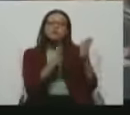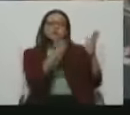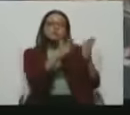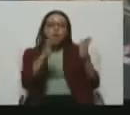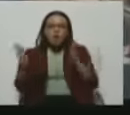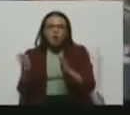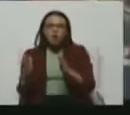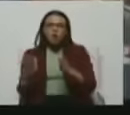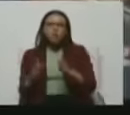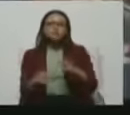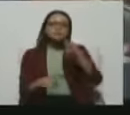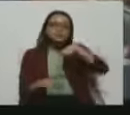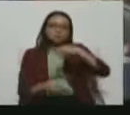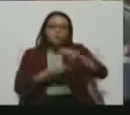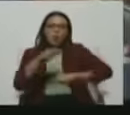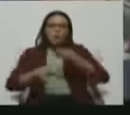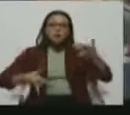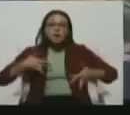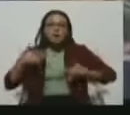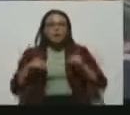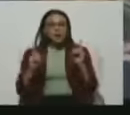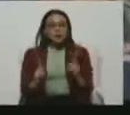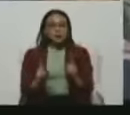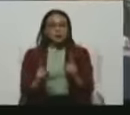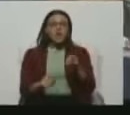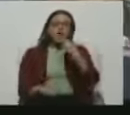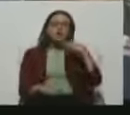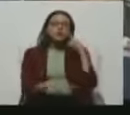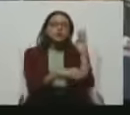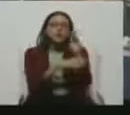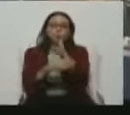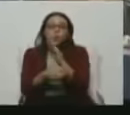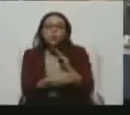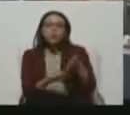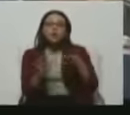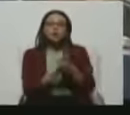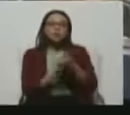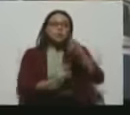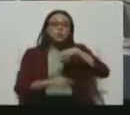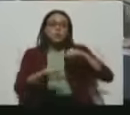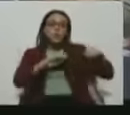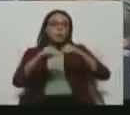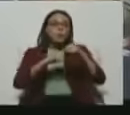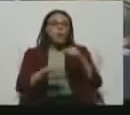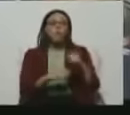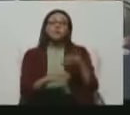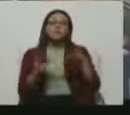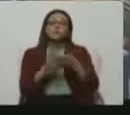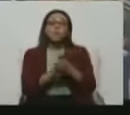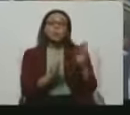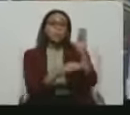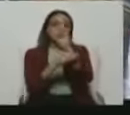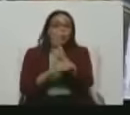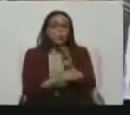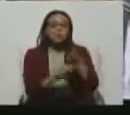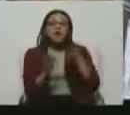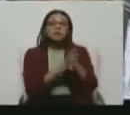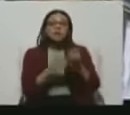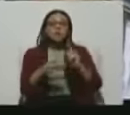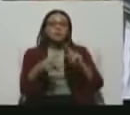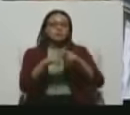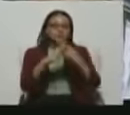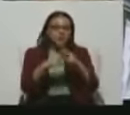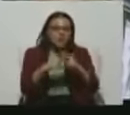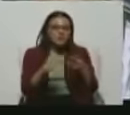proceso. Además, velará por la custodia, el traslado y el resguardo del material e